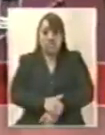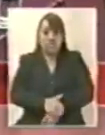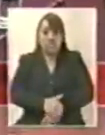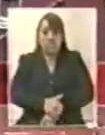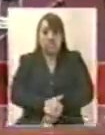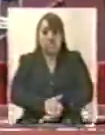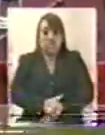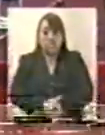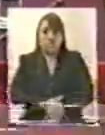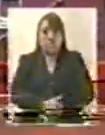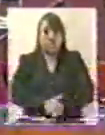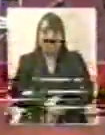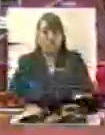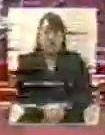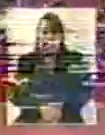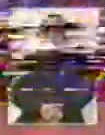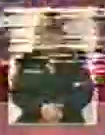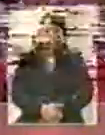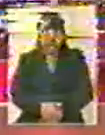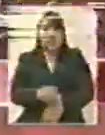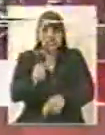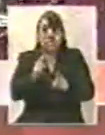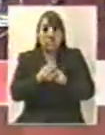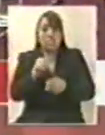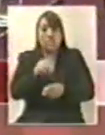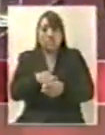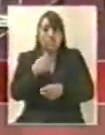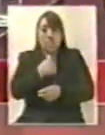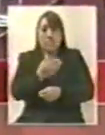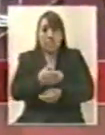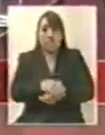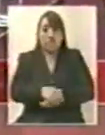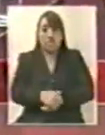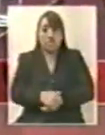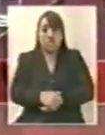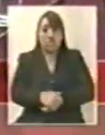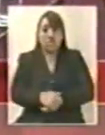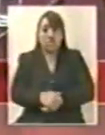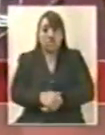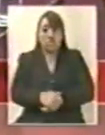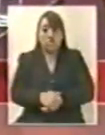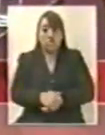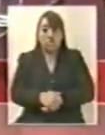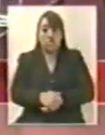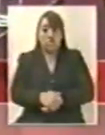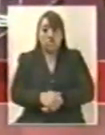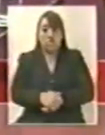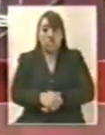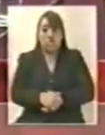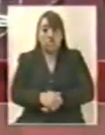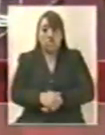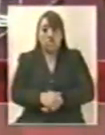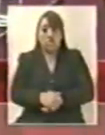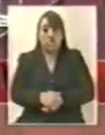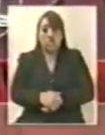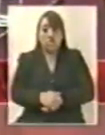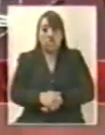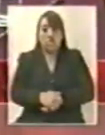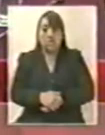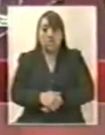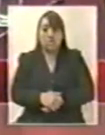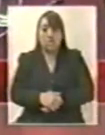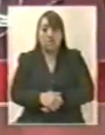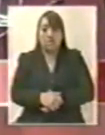que en la práctica asimismo, hay serias diferencias entre ellas. El voto preferencial. Asimismo, el voto preferencial el voto que